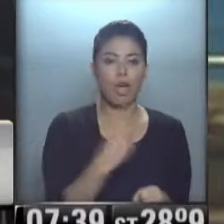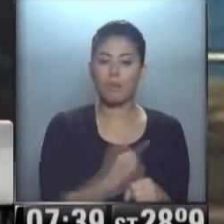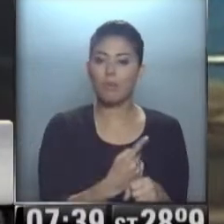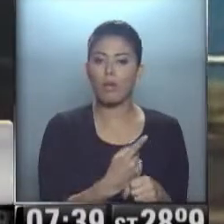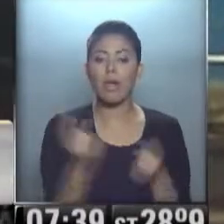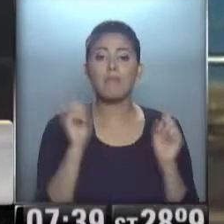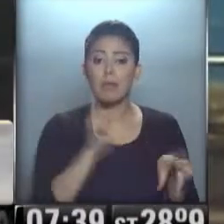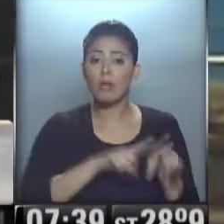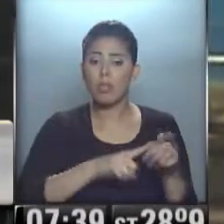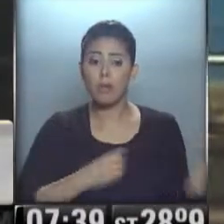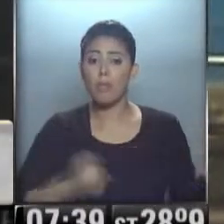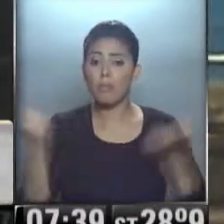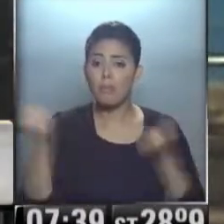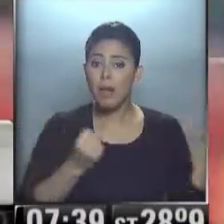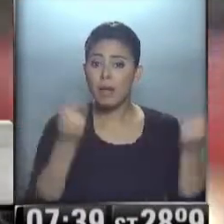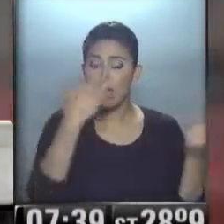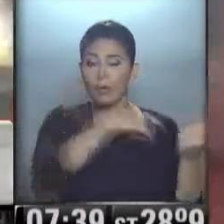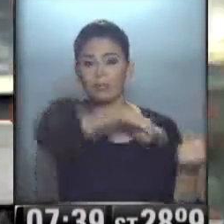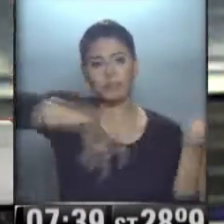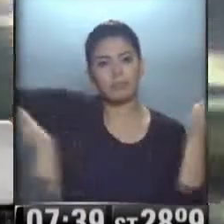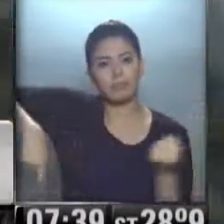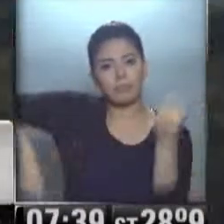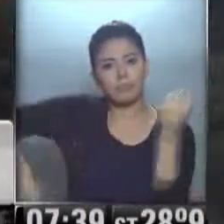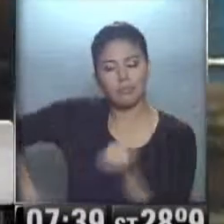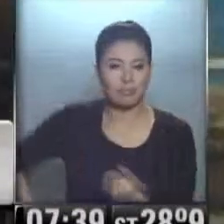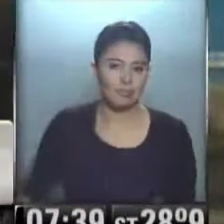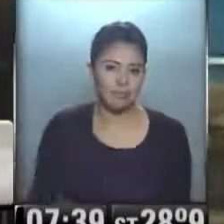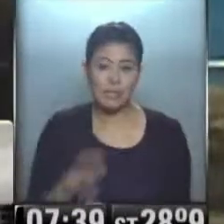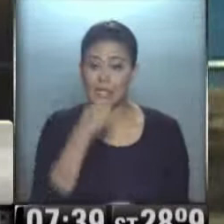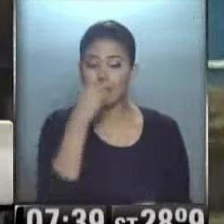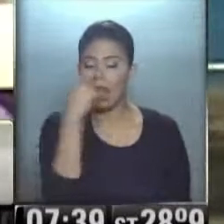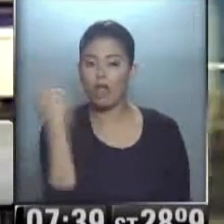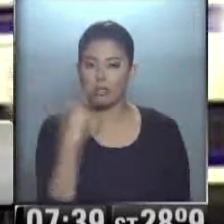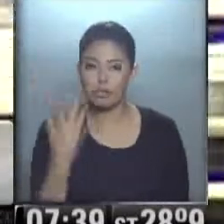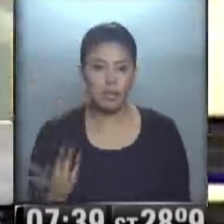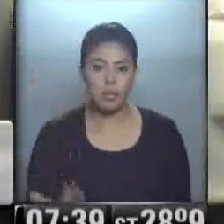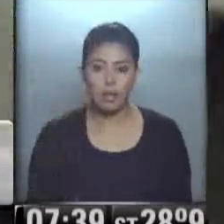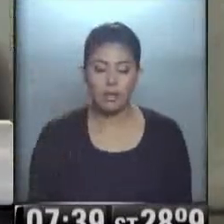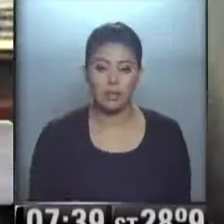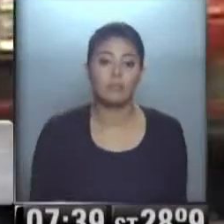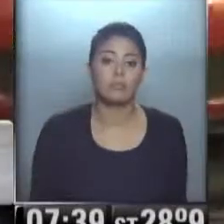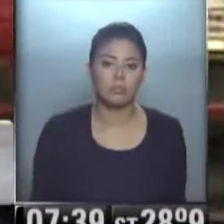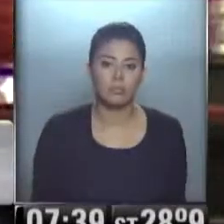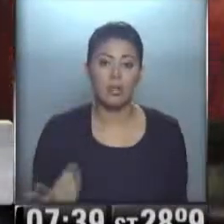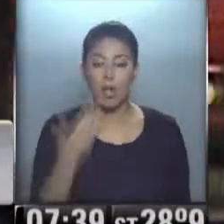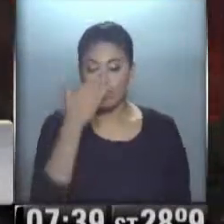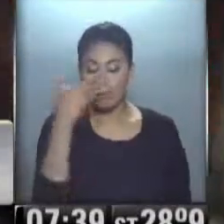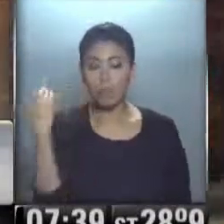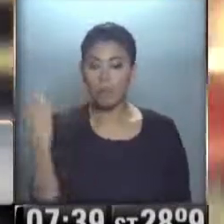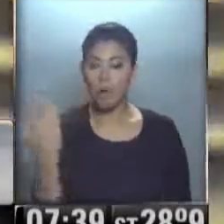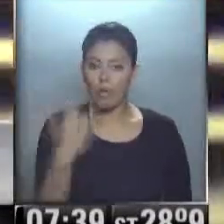colocarse muchas veces el cinturón de seguridad yendo a una determinada velocidad porque uno se puede